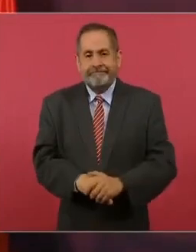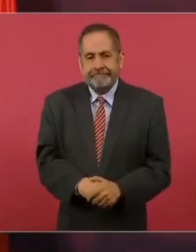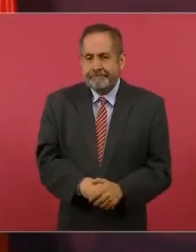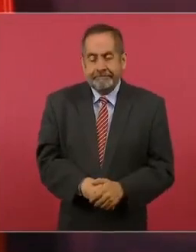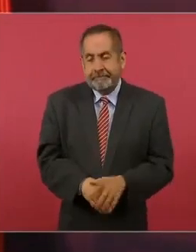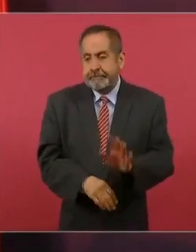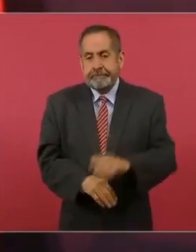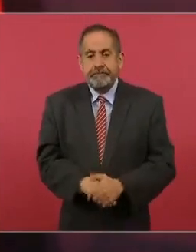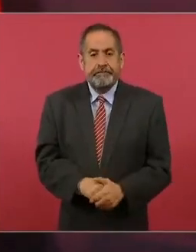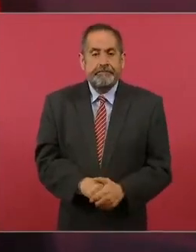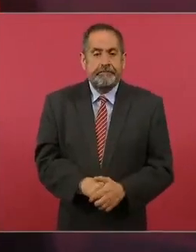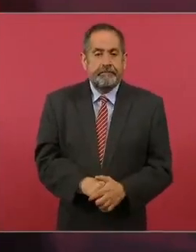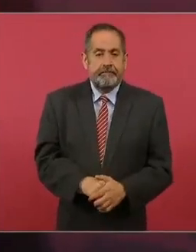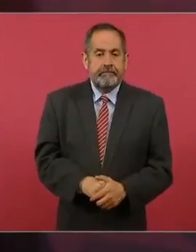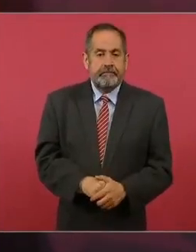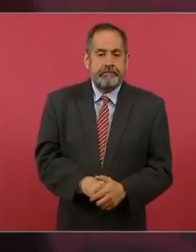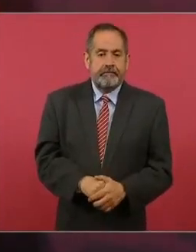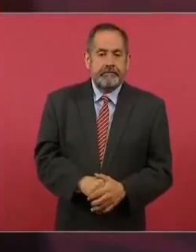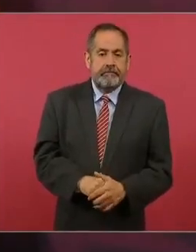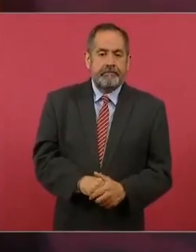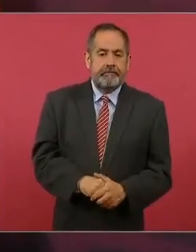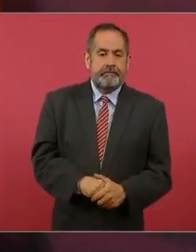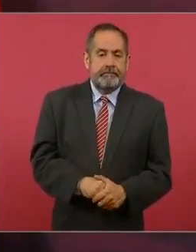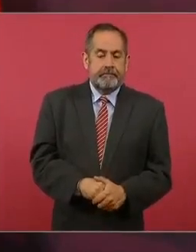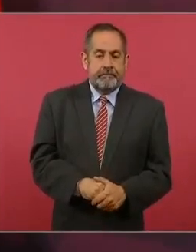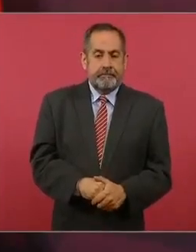Pero bueno, es